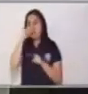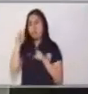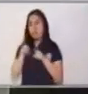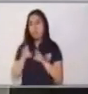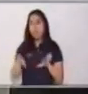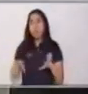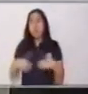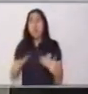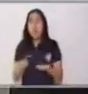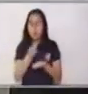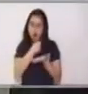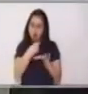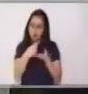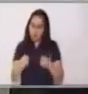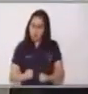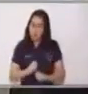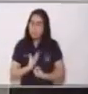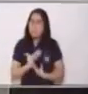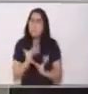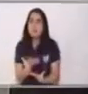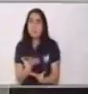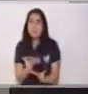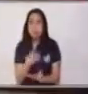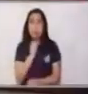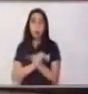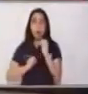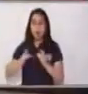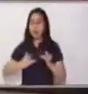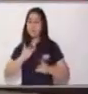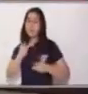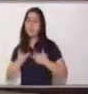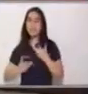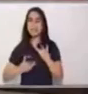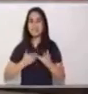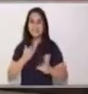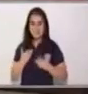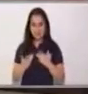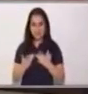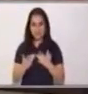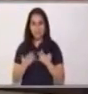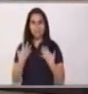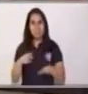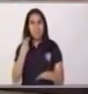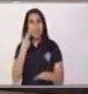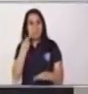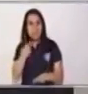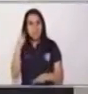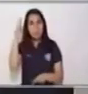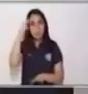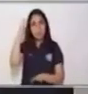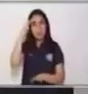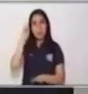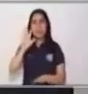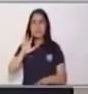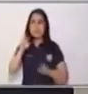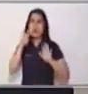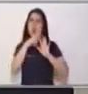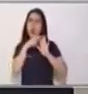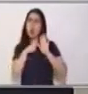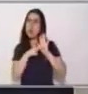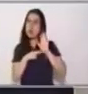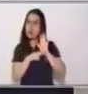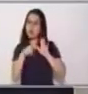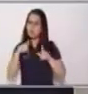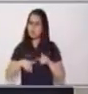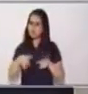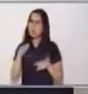sentimientos. ¿Cómo nosotros lo escribimos correctamente? Vimos 5 reglas. ¿Te recuerdas de las 5 reglas? Vamos a hacer un pequeño